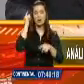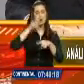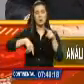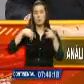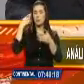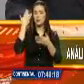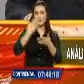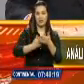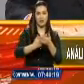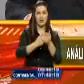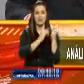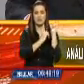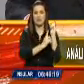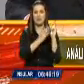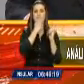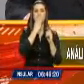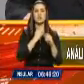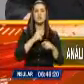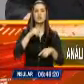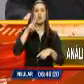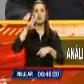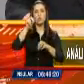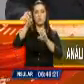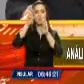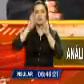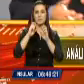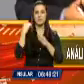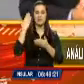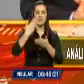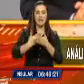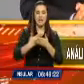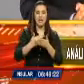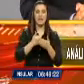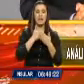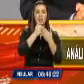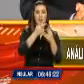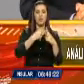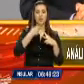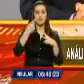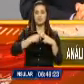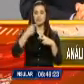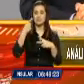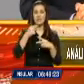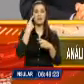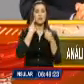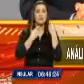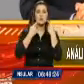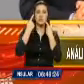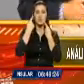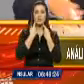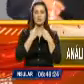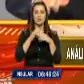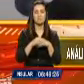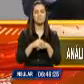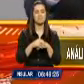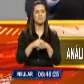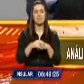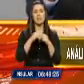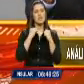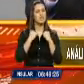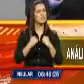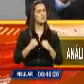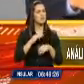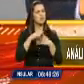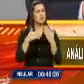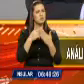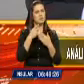no permite a la Cruz Roja a llegar para evacuar a los heridos. Es lamentable, ahora, es lamentable,